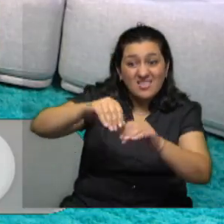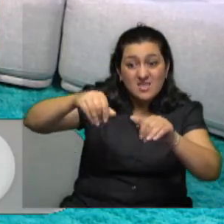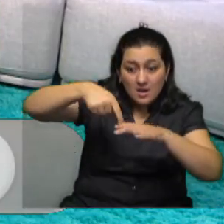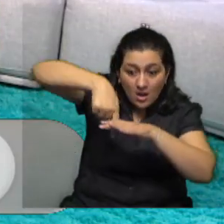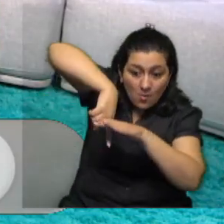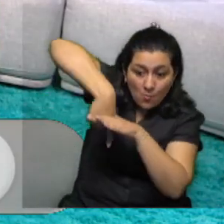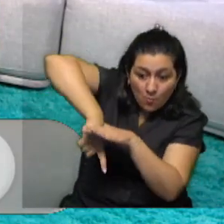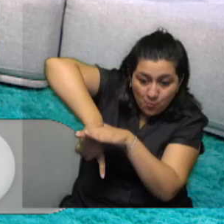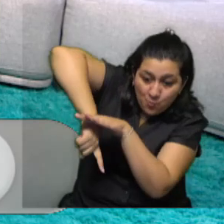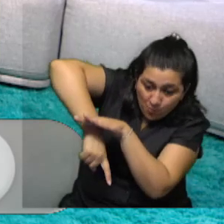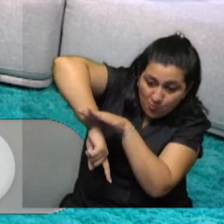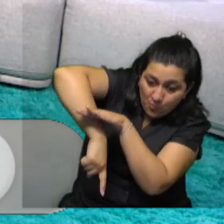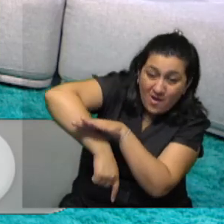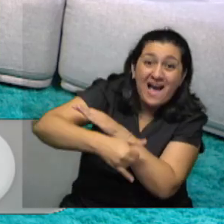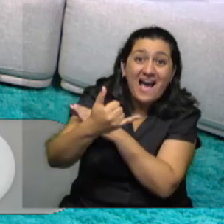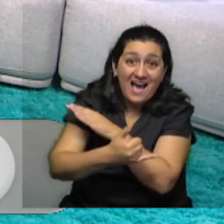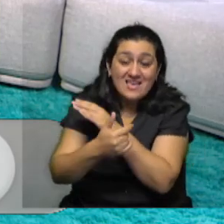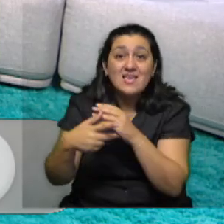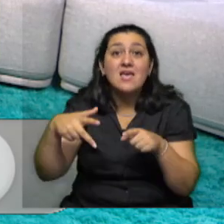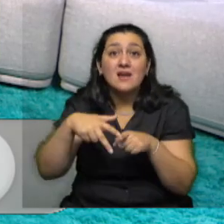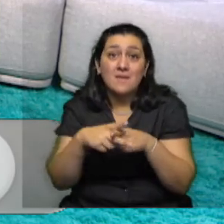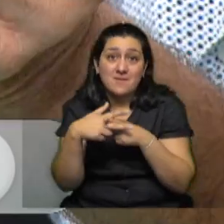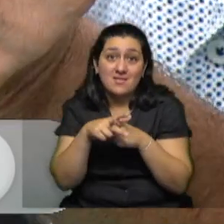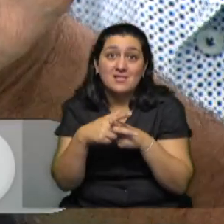Entonces, hay instrumental que se utiliza